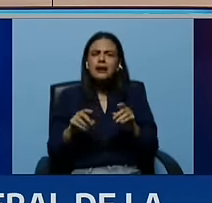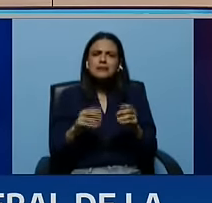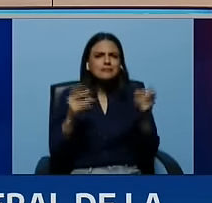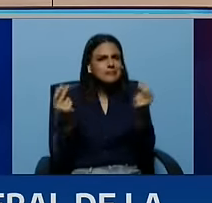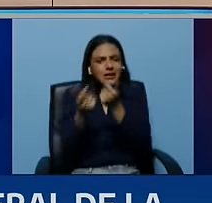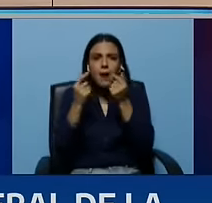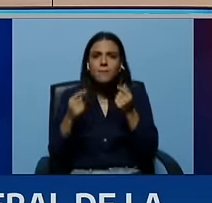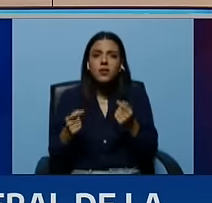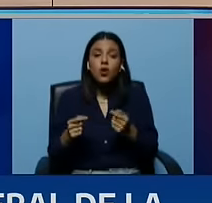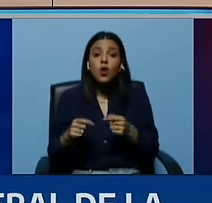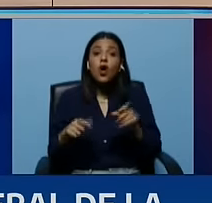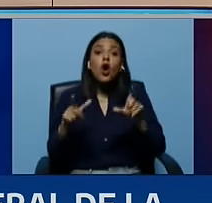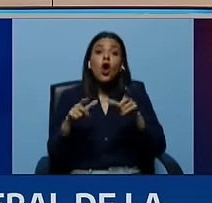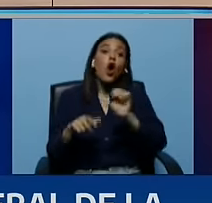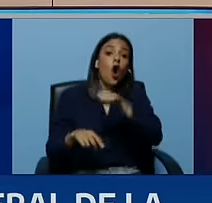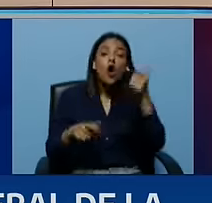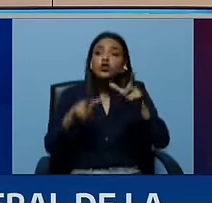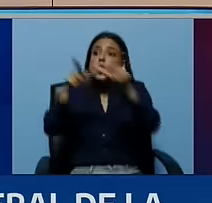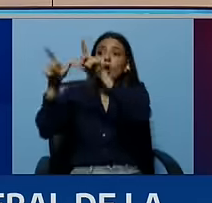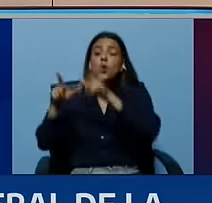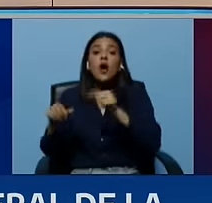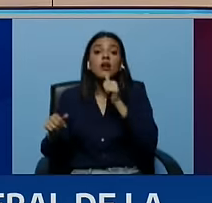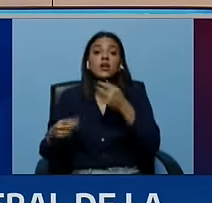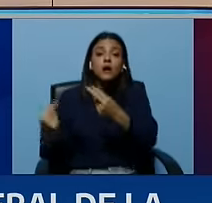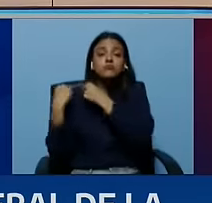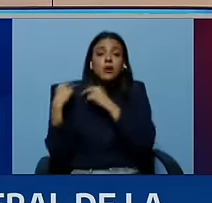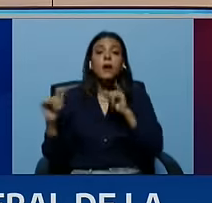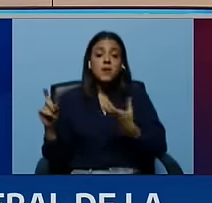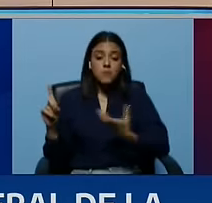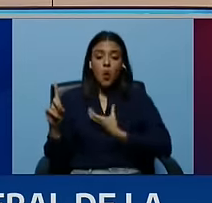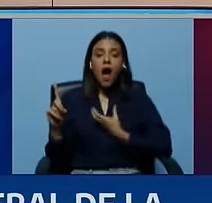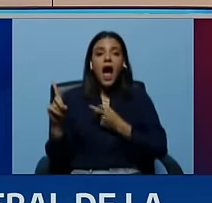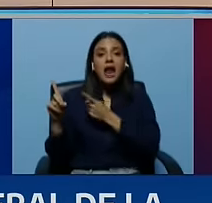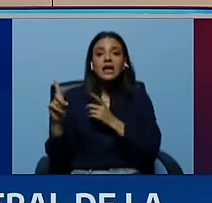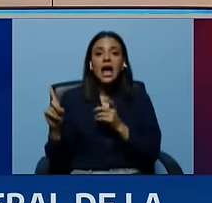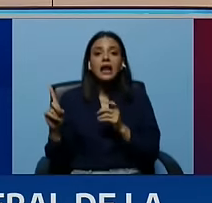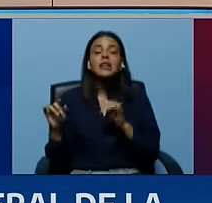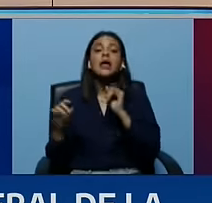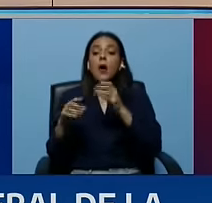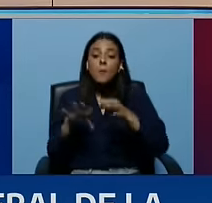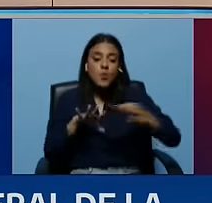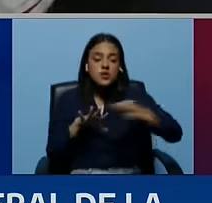En otro lugar lo construyó el alcalde del municipio de Zamora, de Guatire.